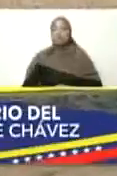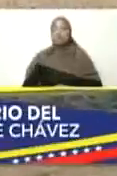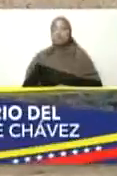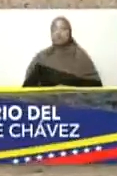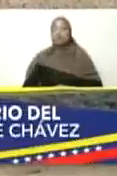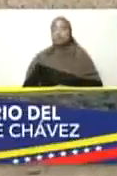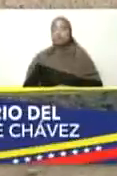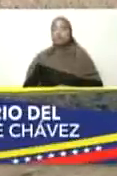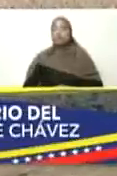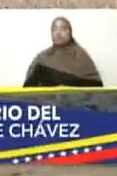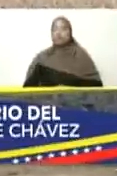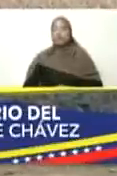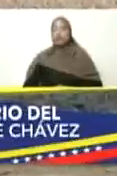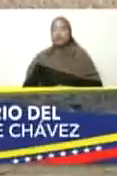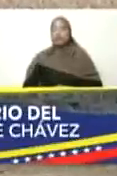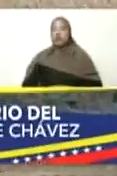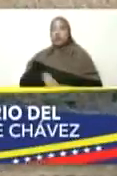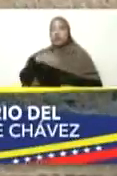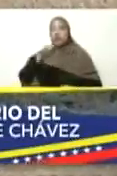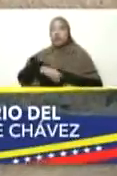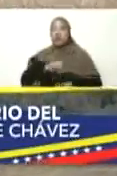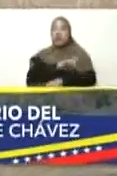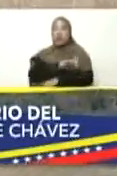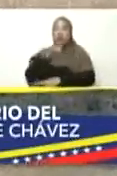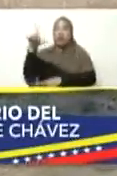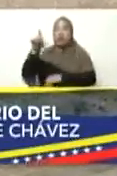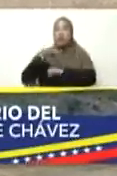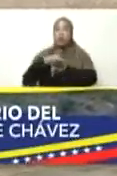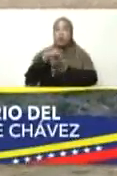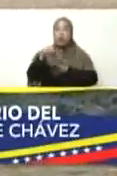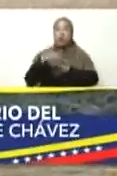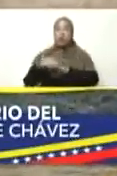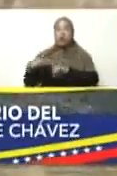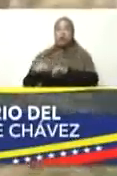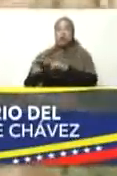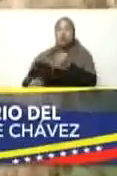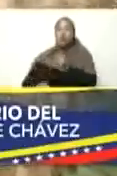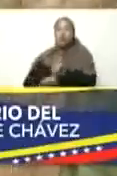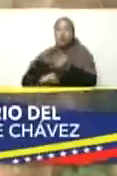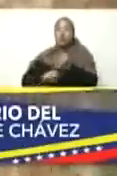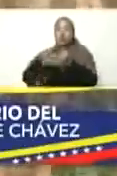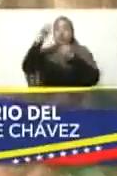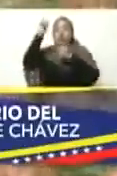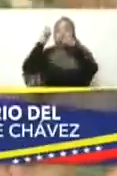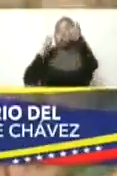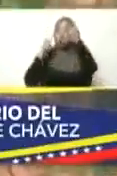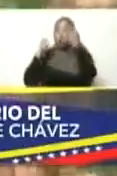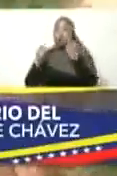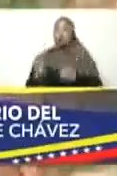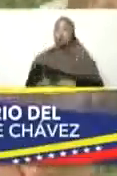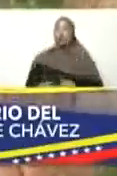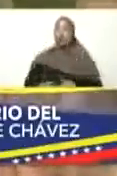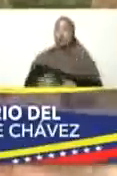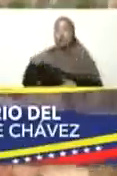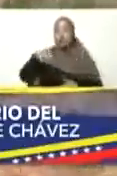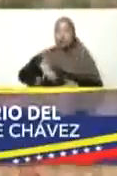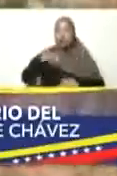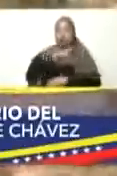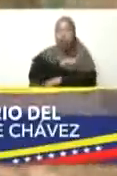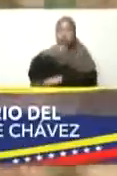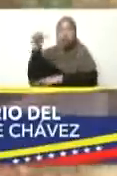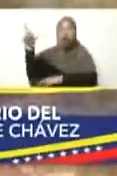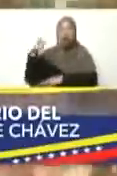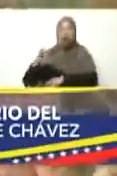Del municipio más cerealero del estado Lara, presidente, ¿oyó? Tremendo equipo, vale. De la zona cerealera del estado Lara.